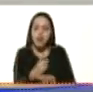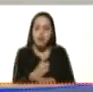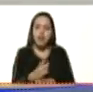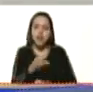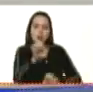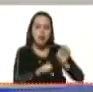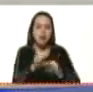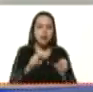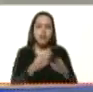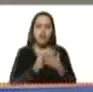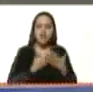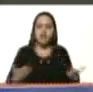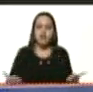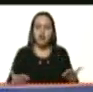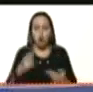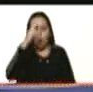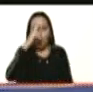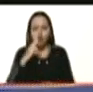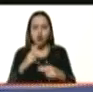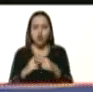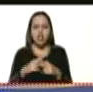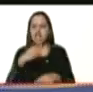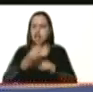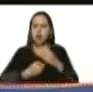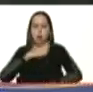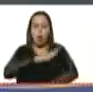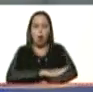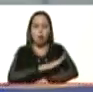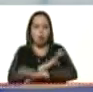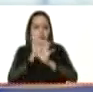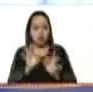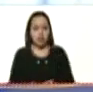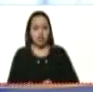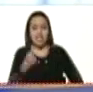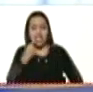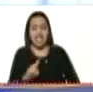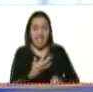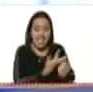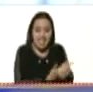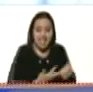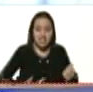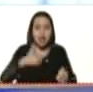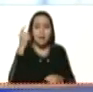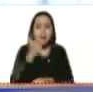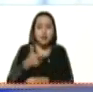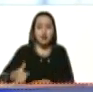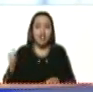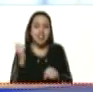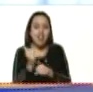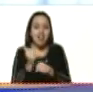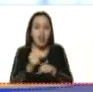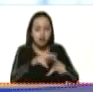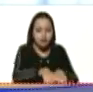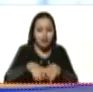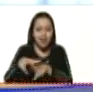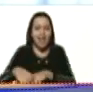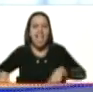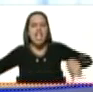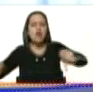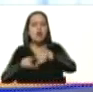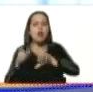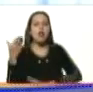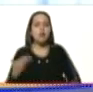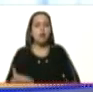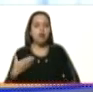el honor y el mérito. Decía: hasta la sangre de los campesinos es tan valiosa como la